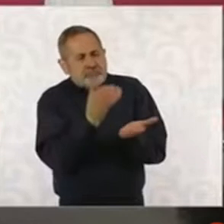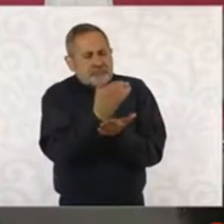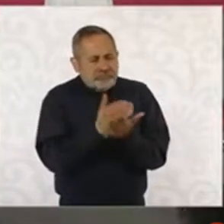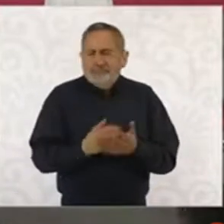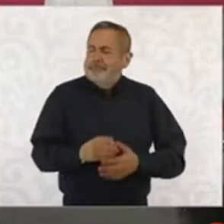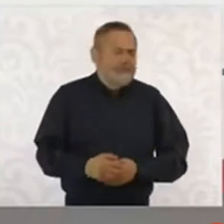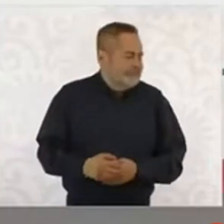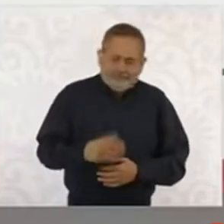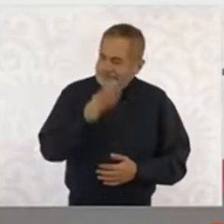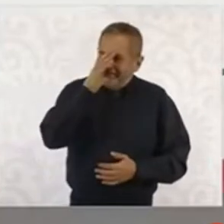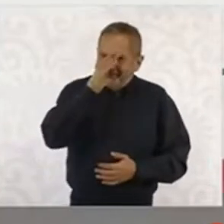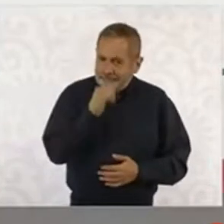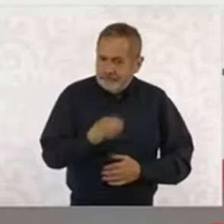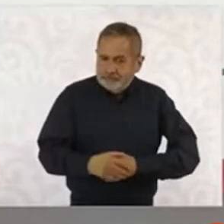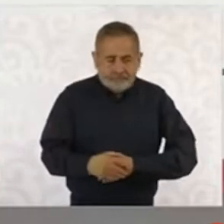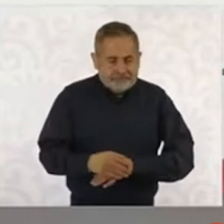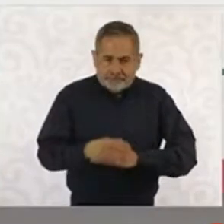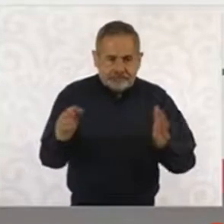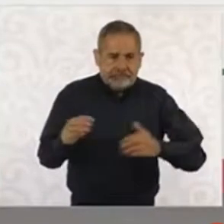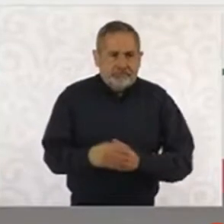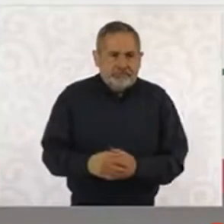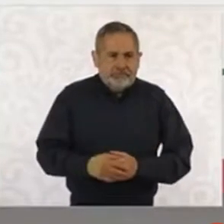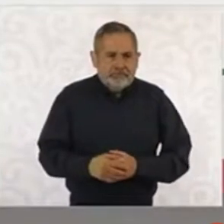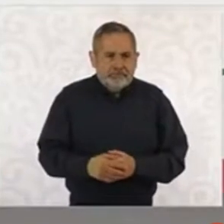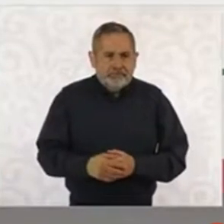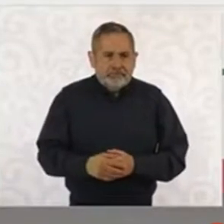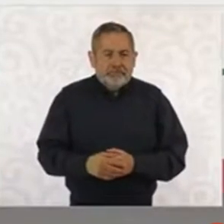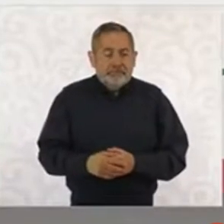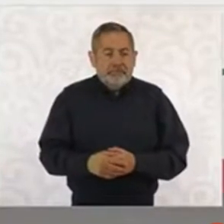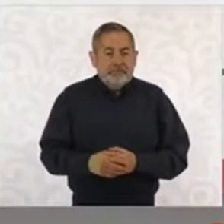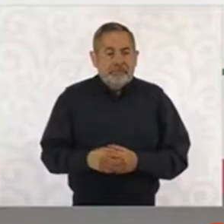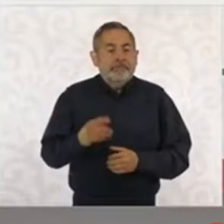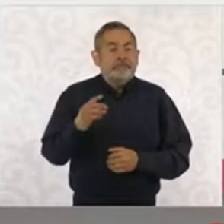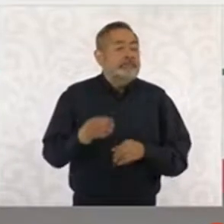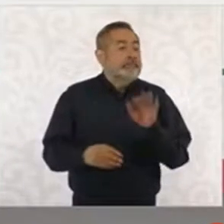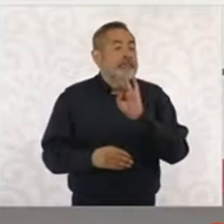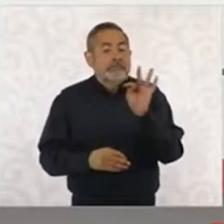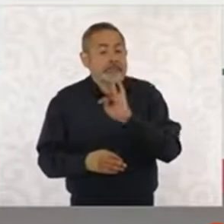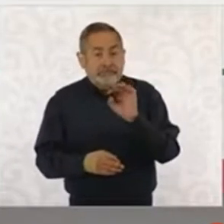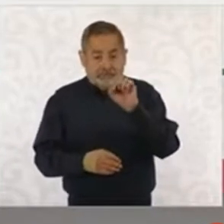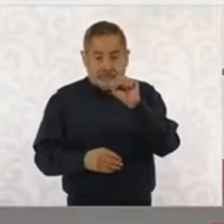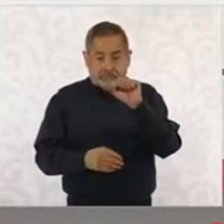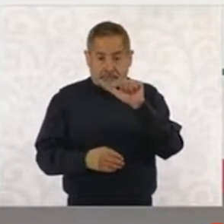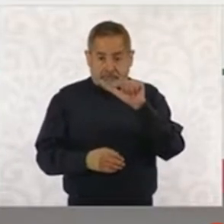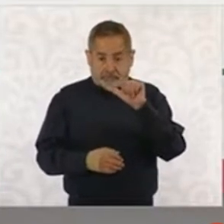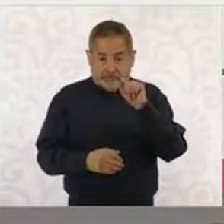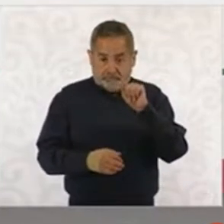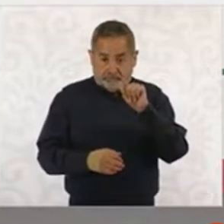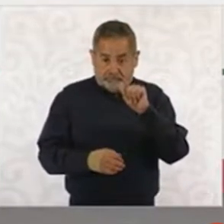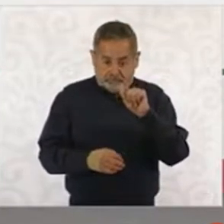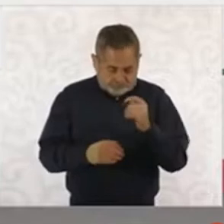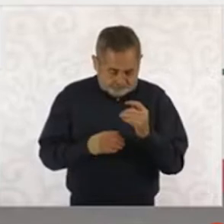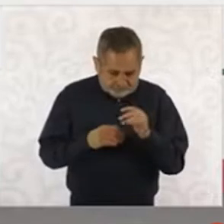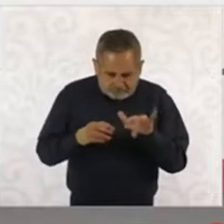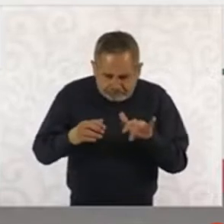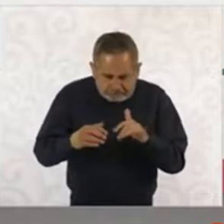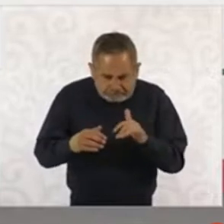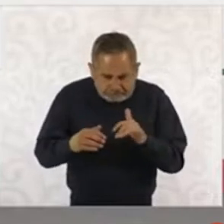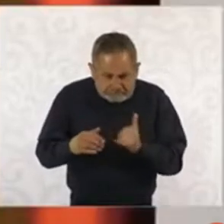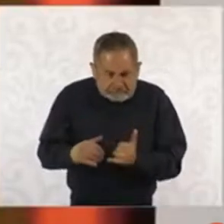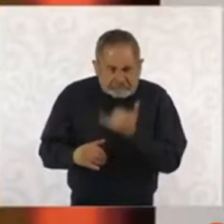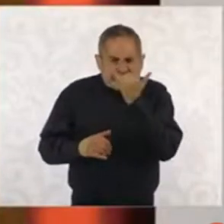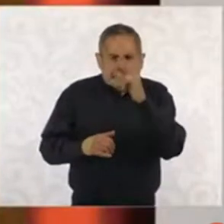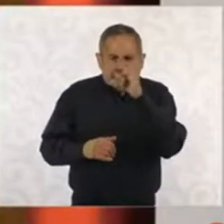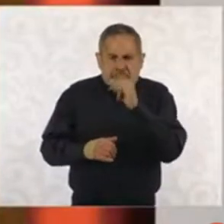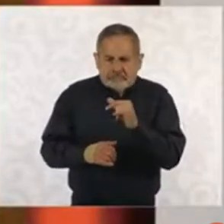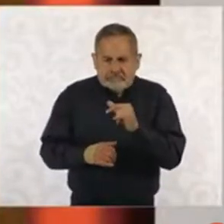El SAT puede cometer un error y el contribuyente puede ir al SAT a decir,